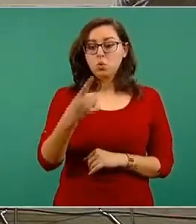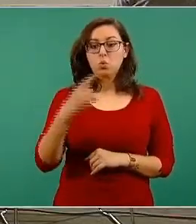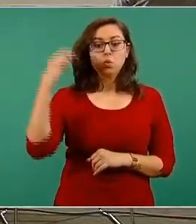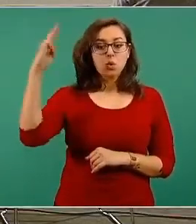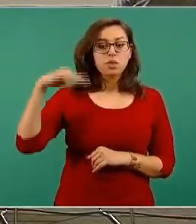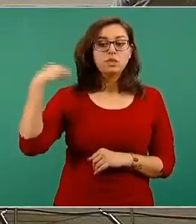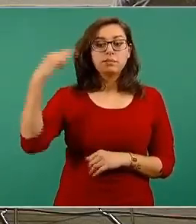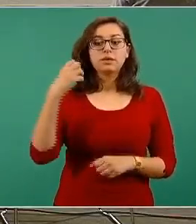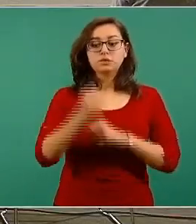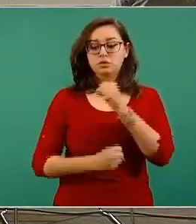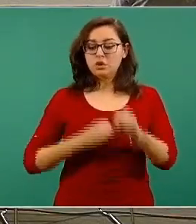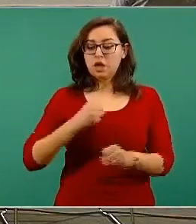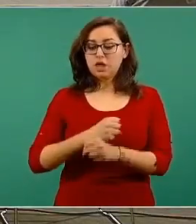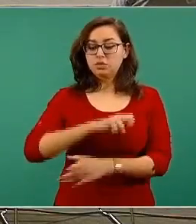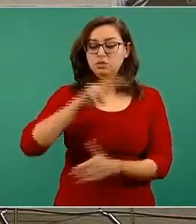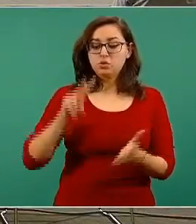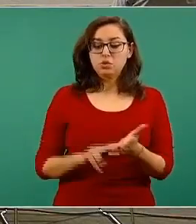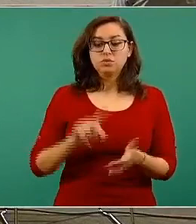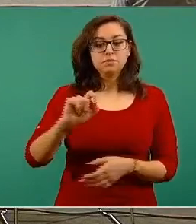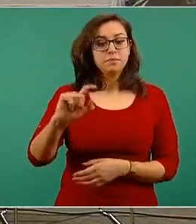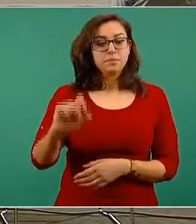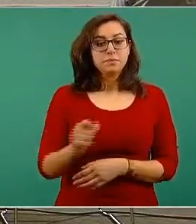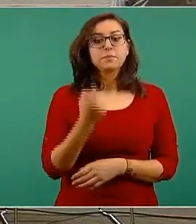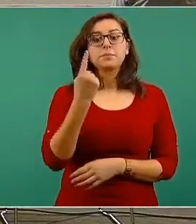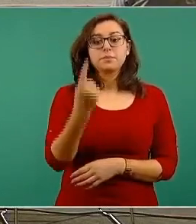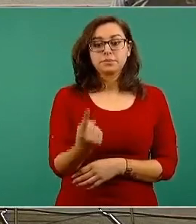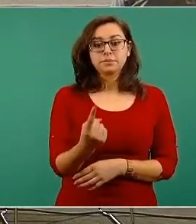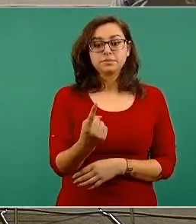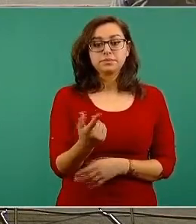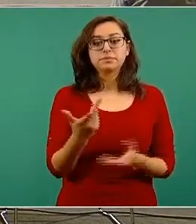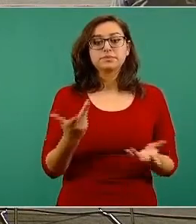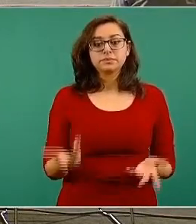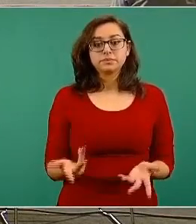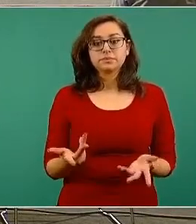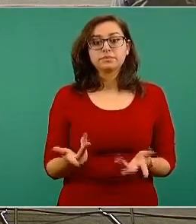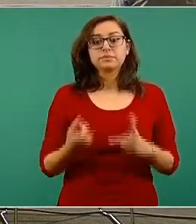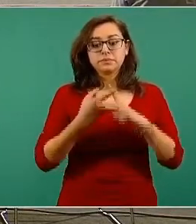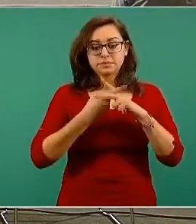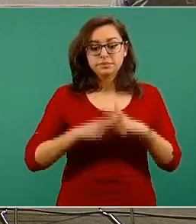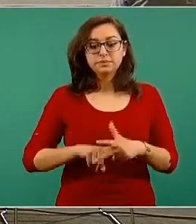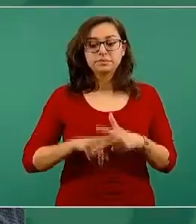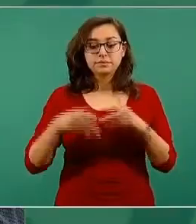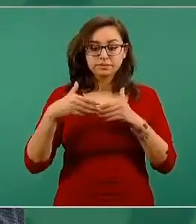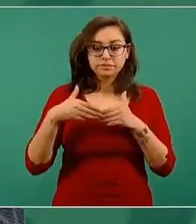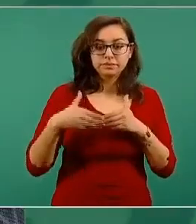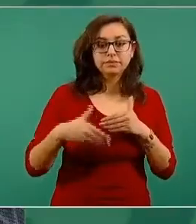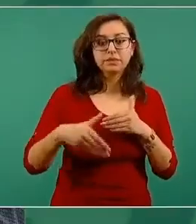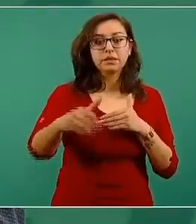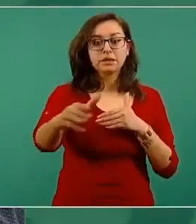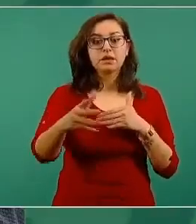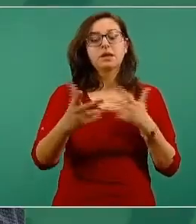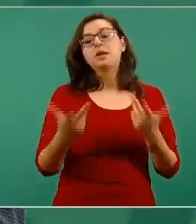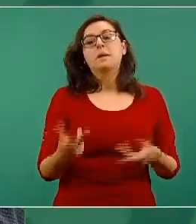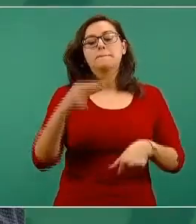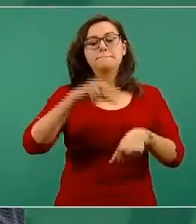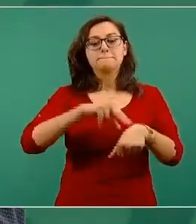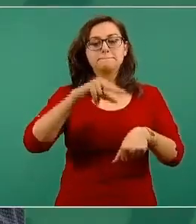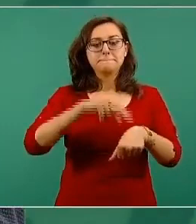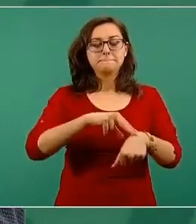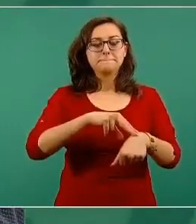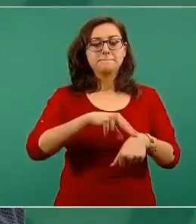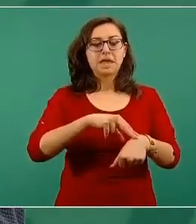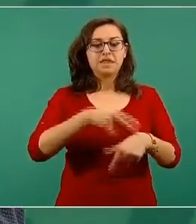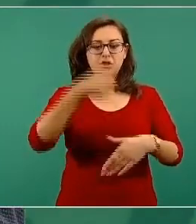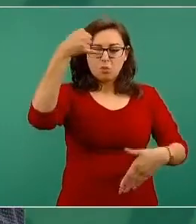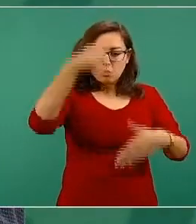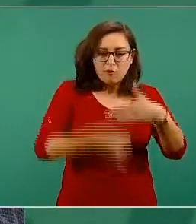del año 2021, también inician ciclo muchos médicos especialistas en formación. Les